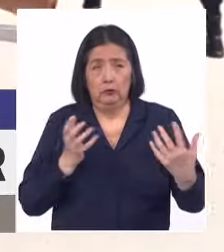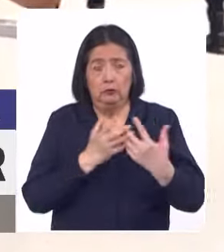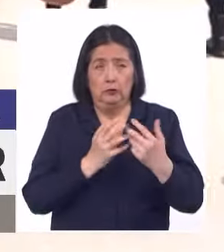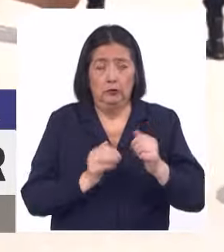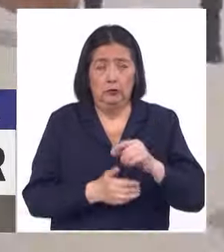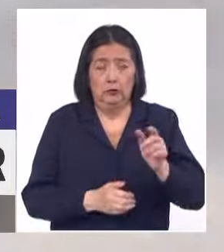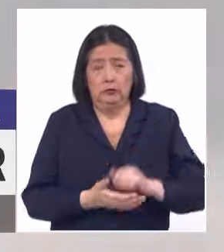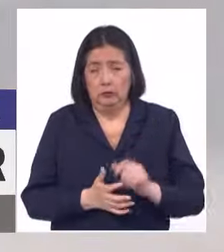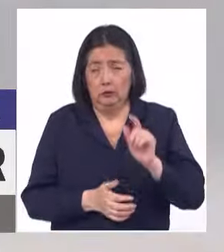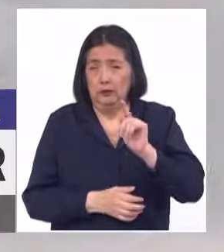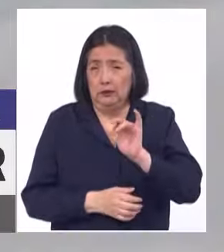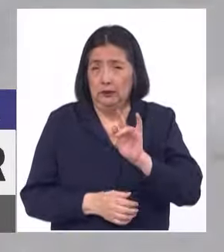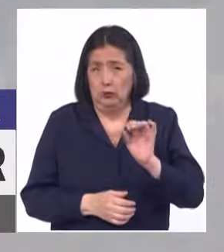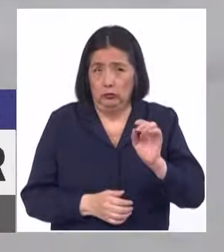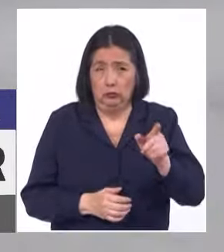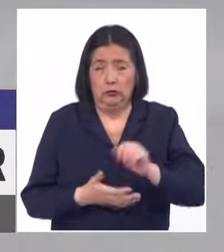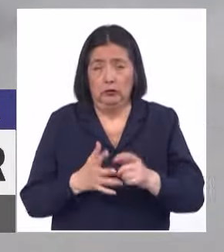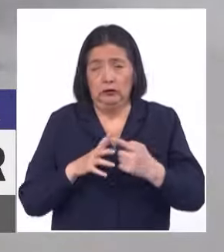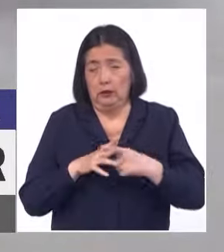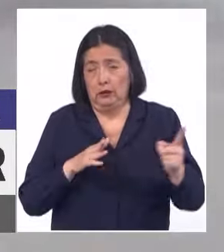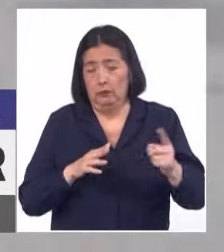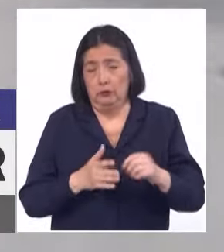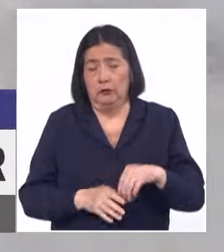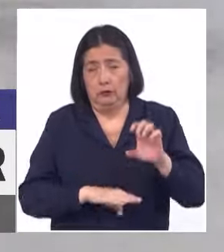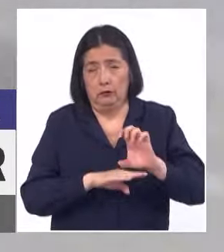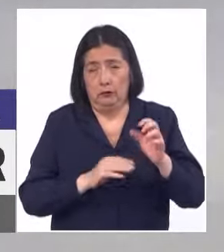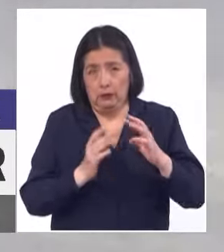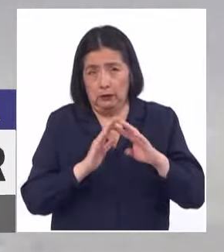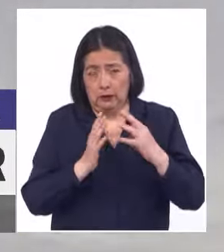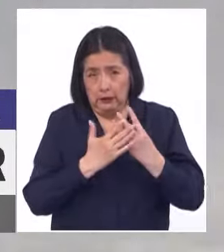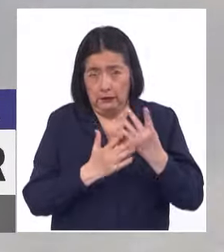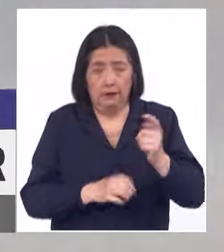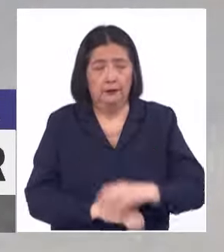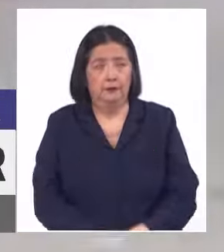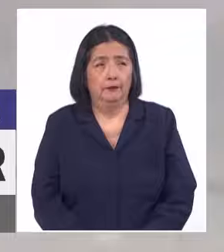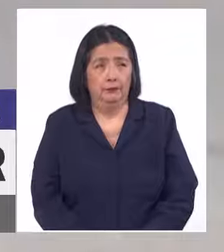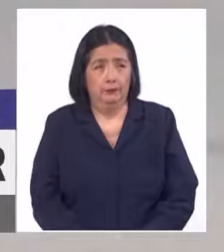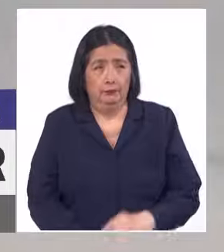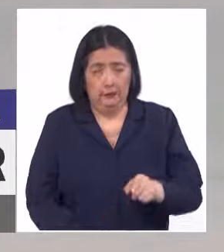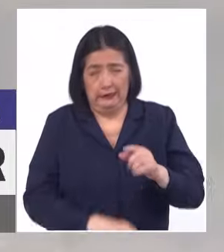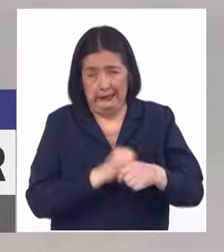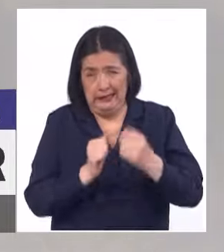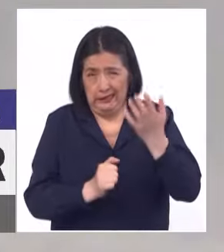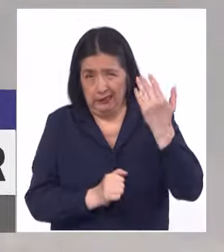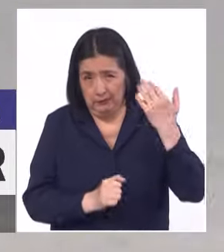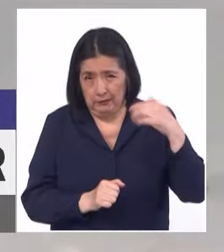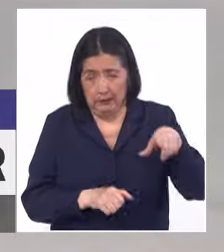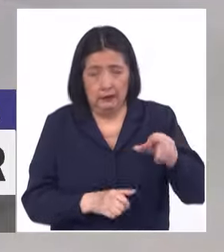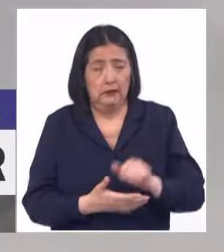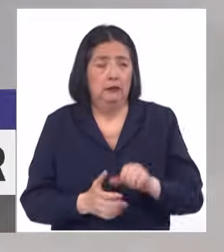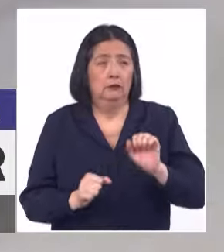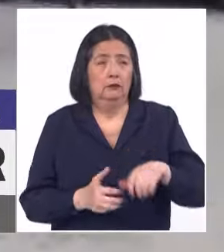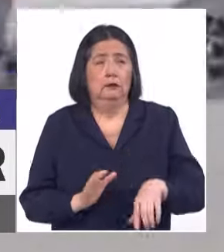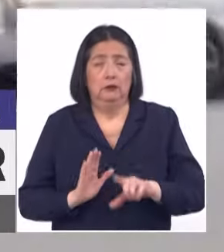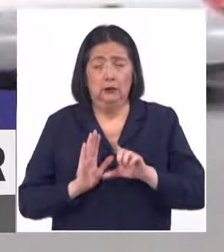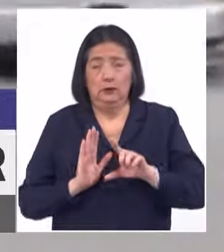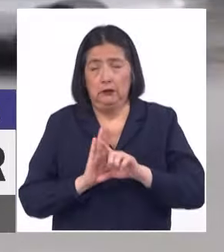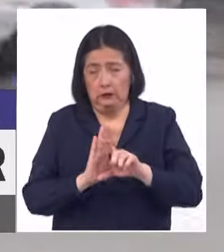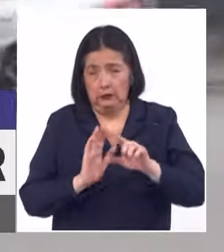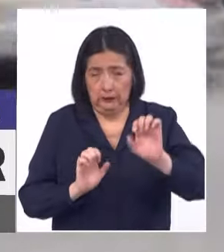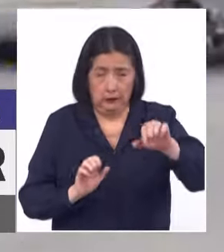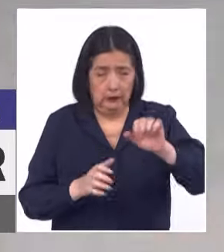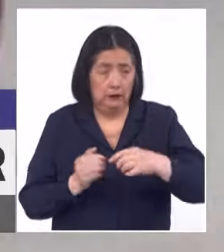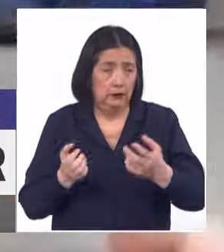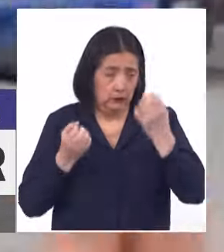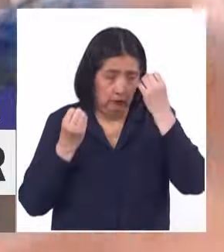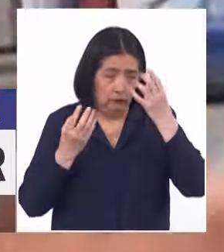alias Fito, que habría fugado en el Ecuador. Esto es lo que se dio el año pasado y que también Latina lo dio a conocer